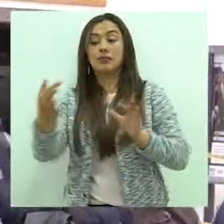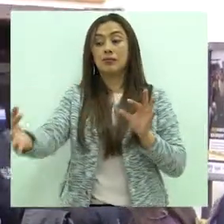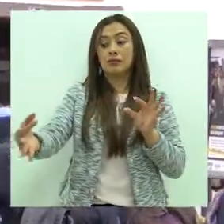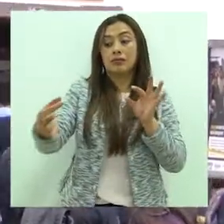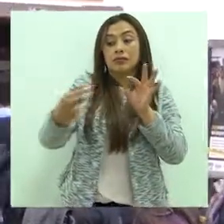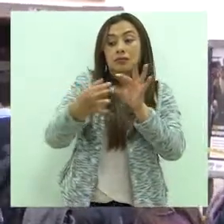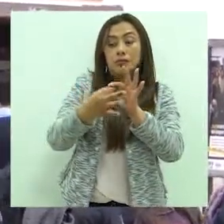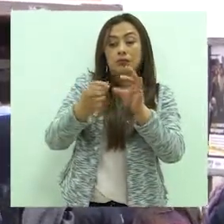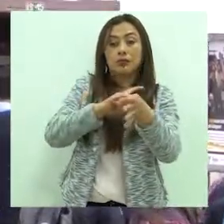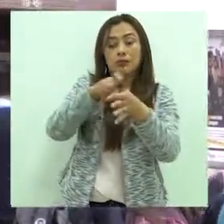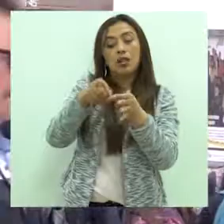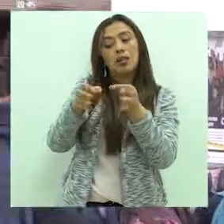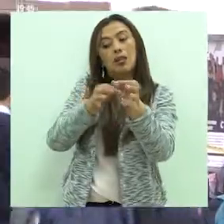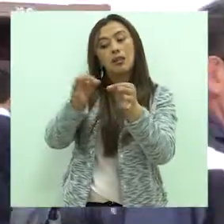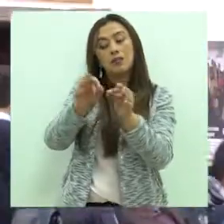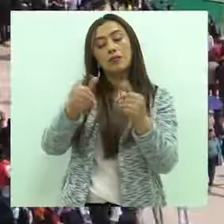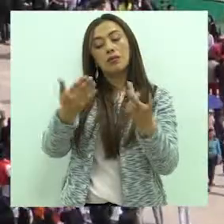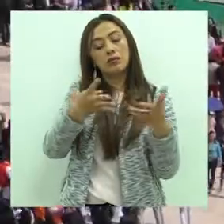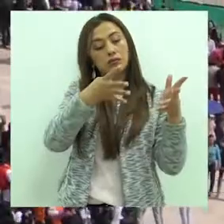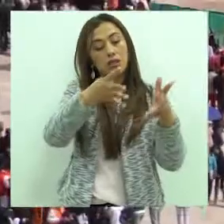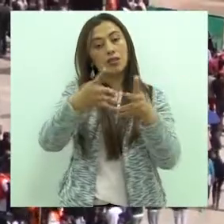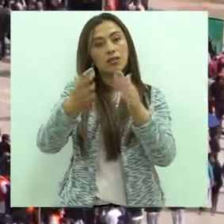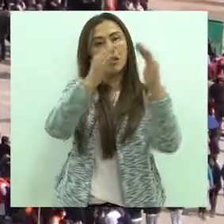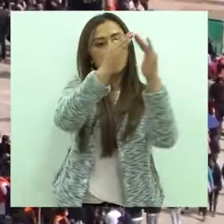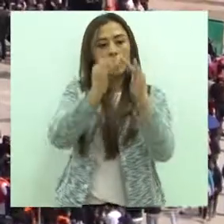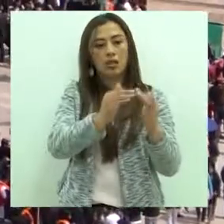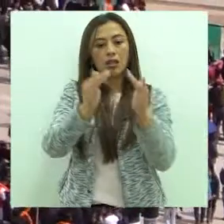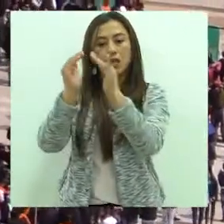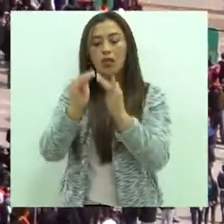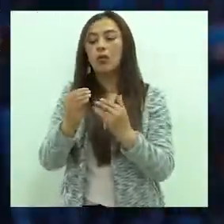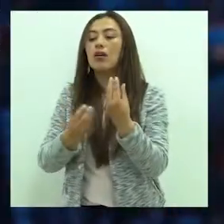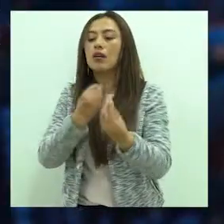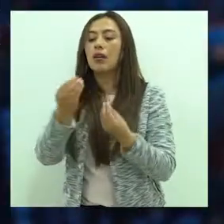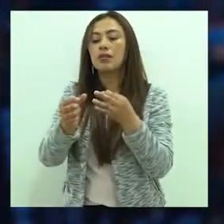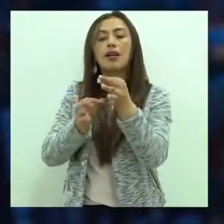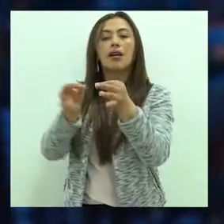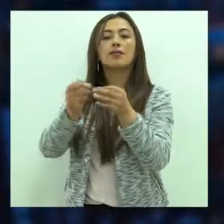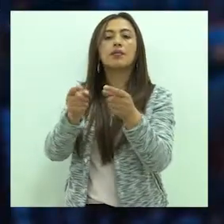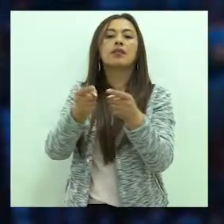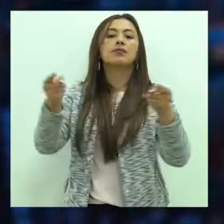próximas administraciones y mostrando cómo son las capacidades que tiene Tunja después de este cuatrenio.